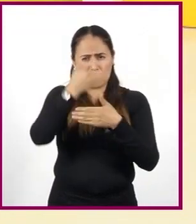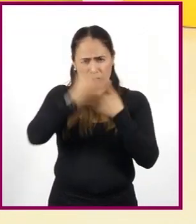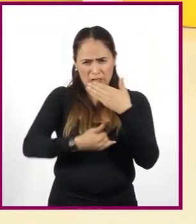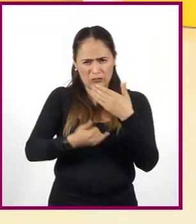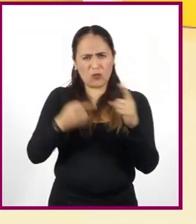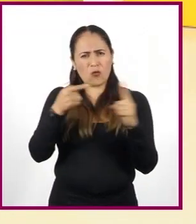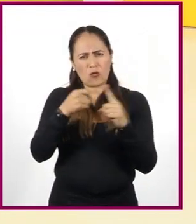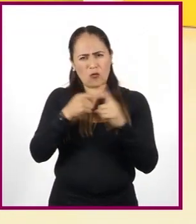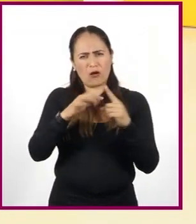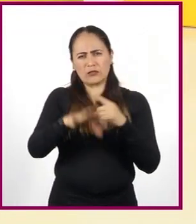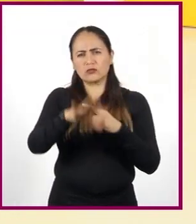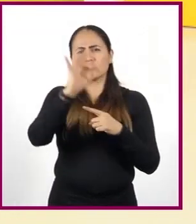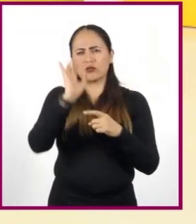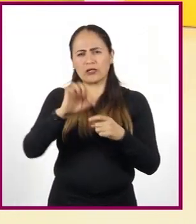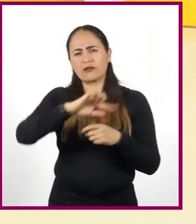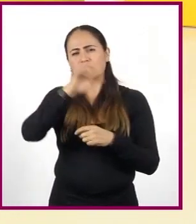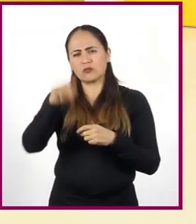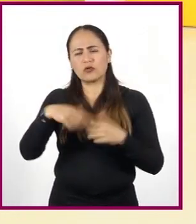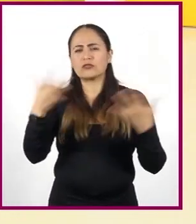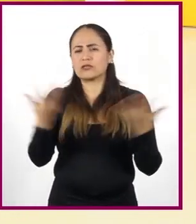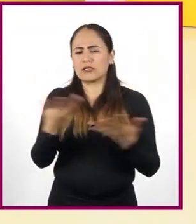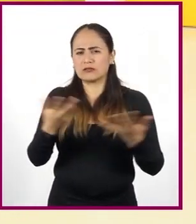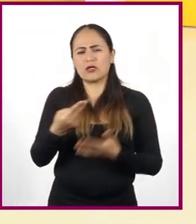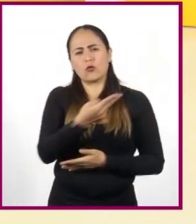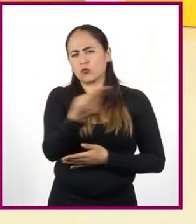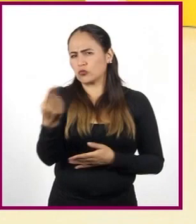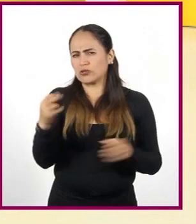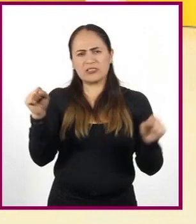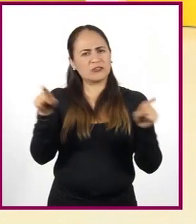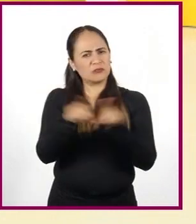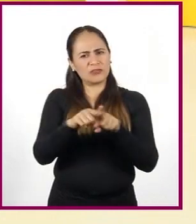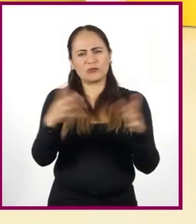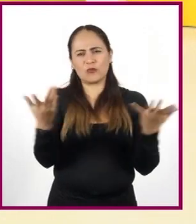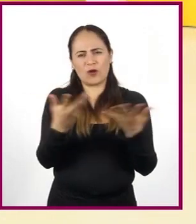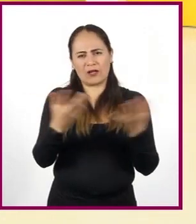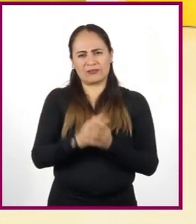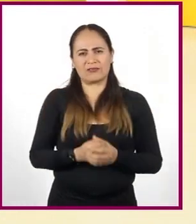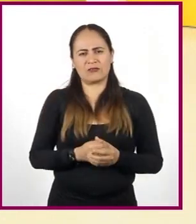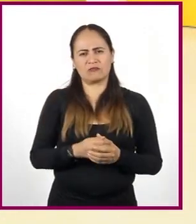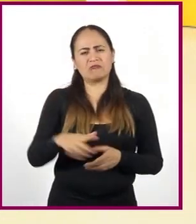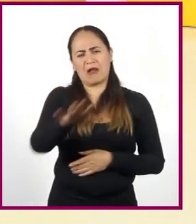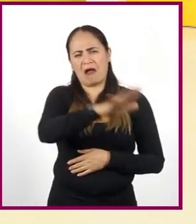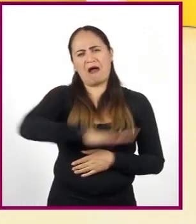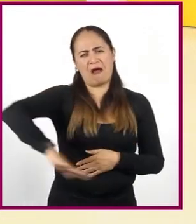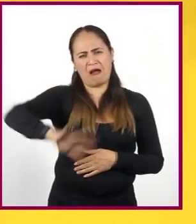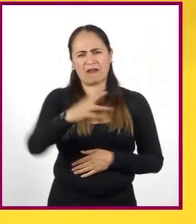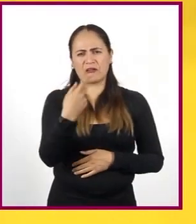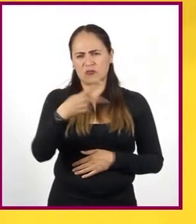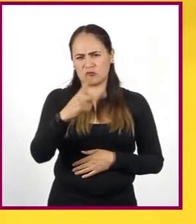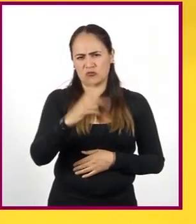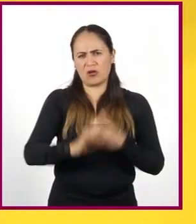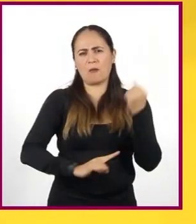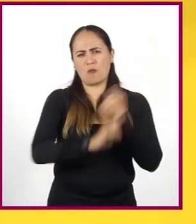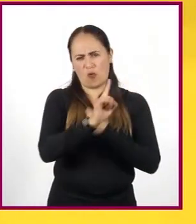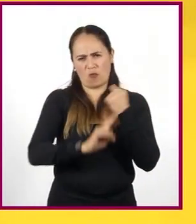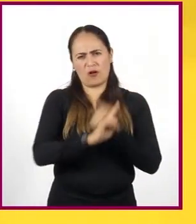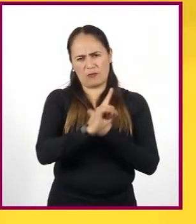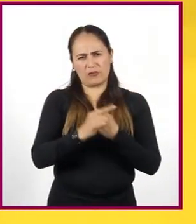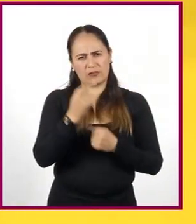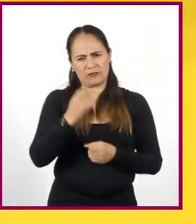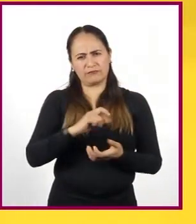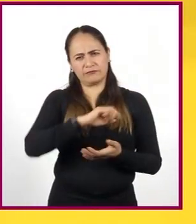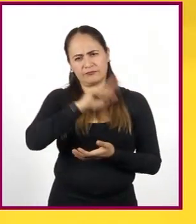ejecución, ustedes comenzaron a desarrollar el propio, tomando en cuenta una problemática cercana. Para